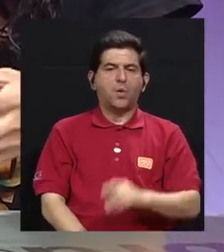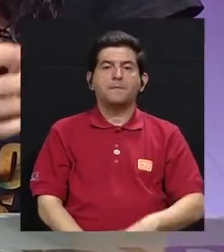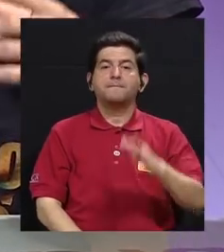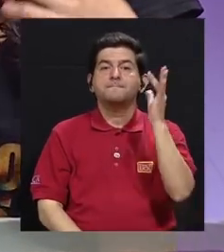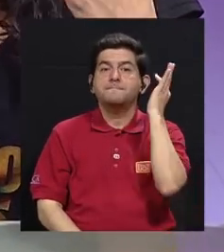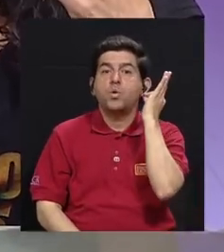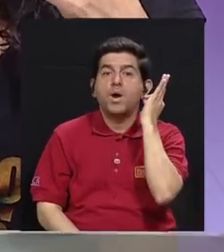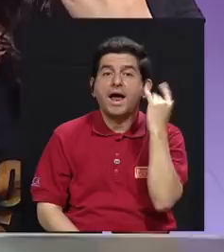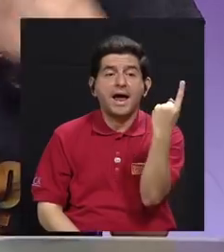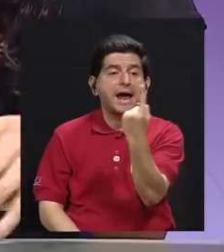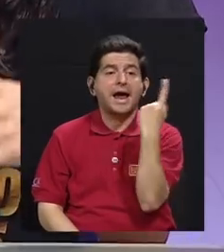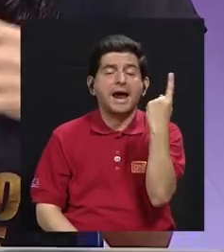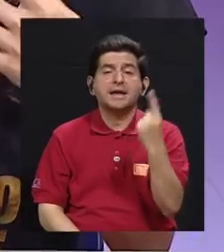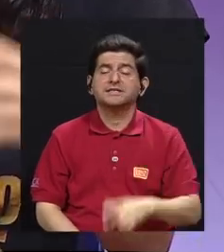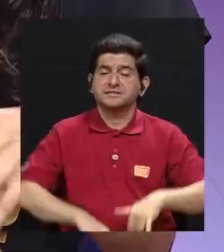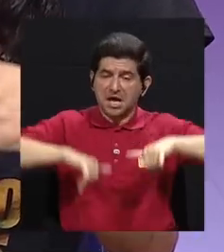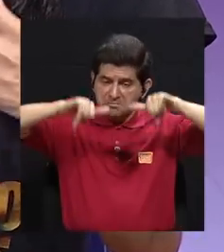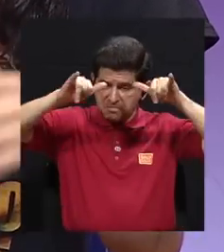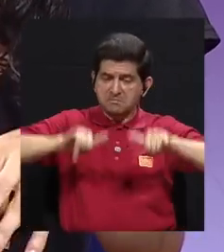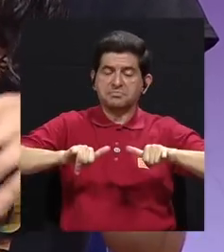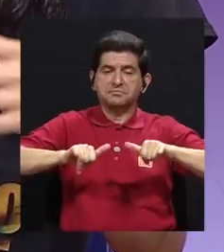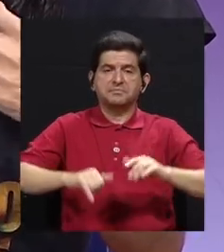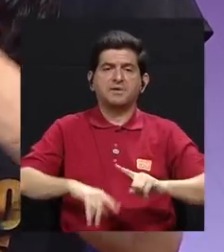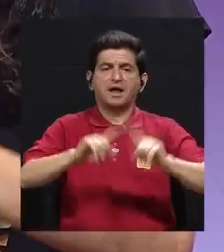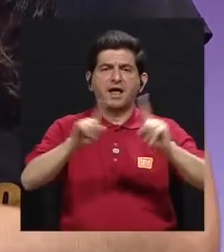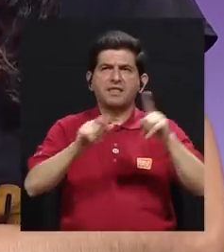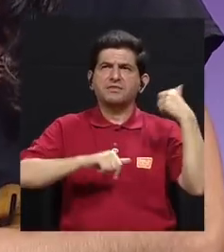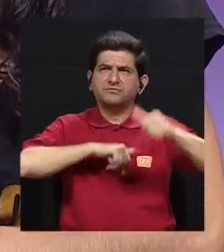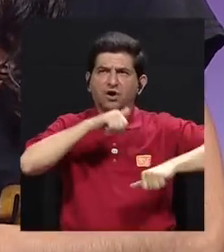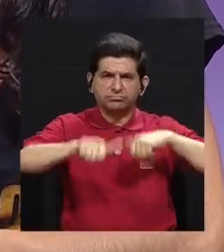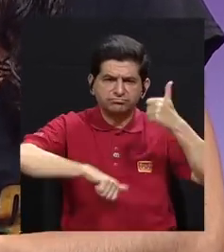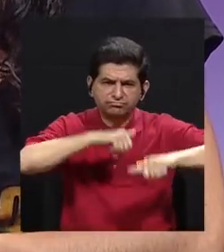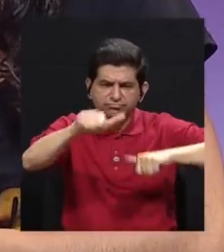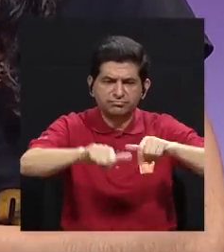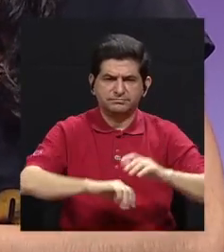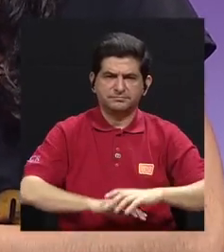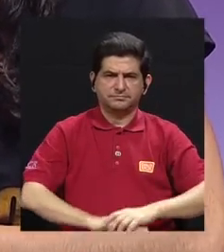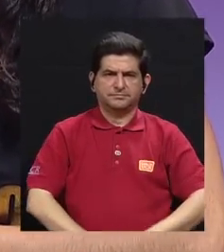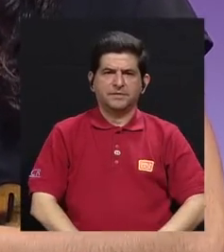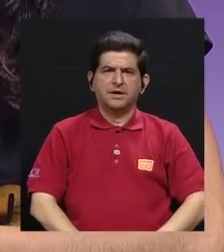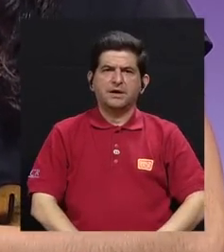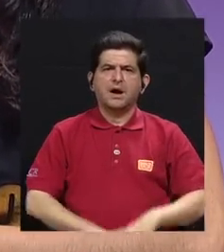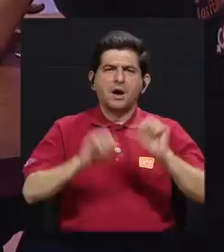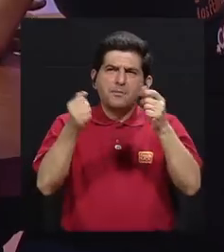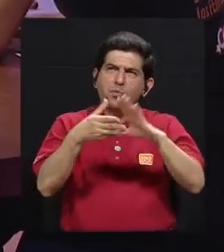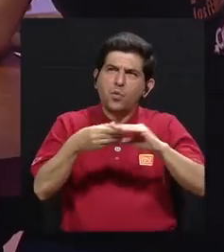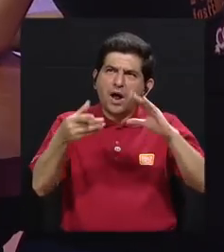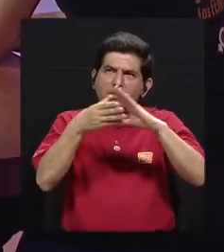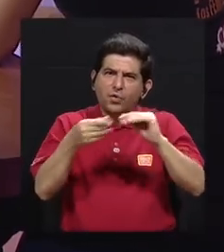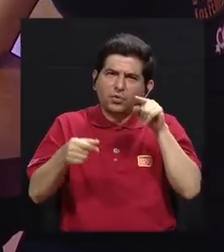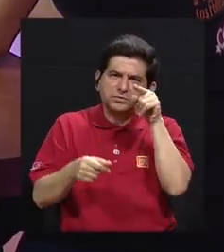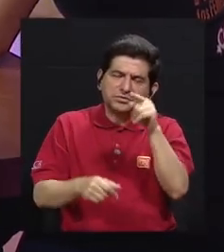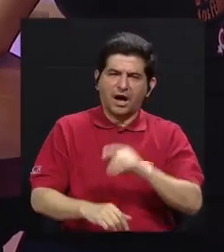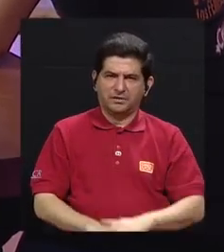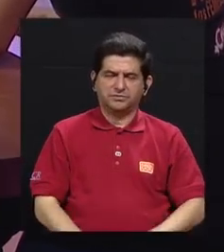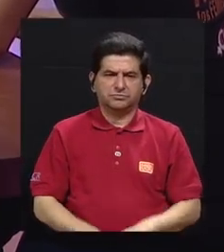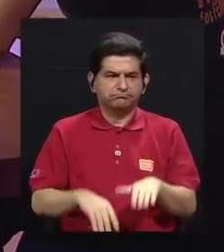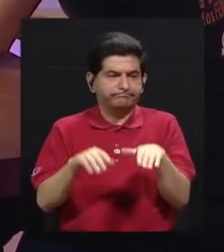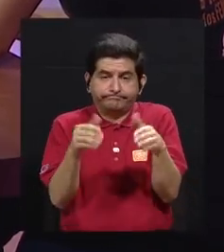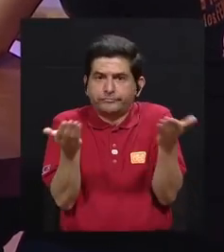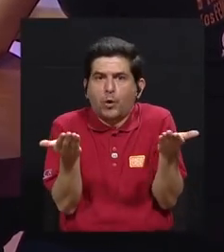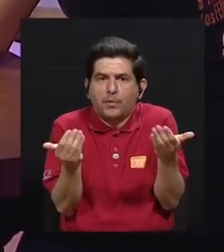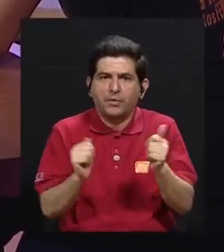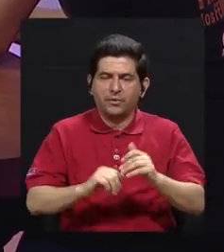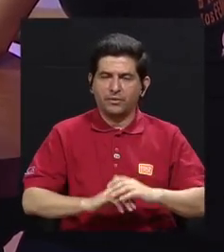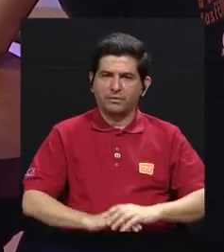que vos decías, de que las mujeres siempre han estado presentes también en muchas de las luchas. ¿Nos puedes contar esto